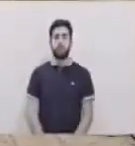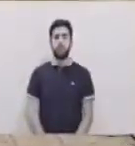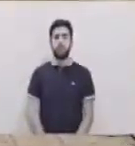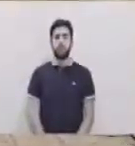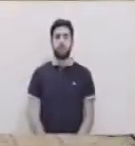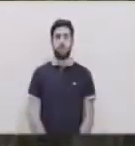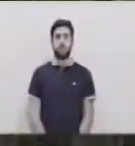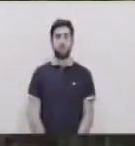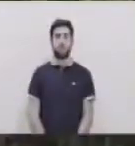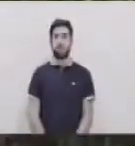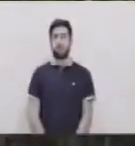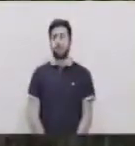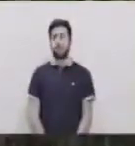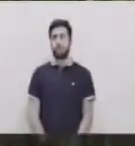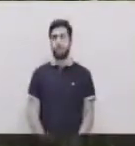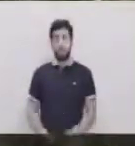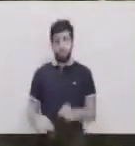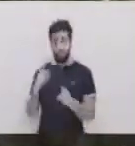A los lados.